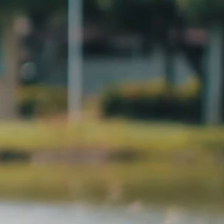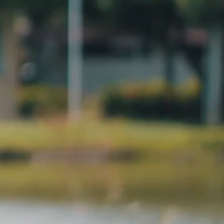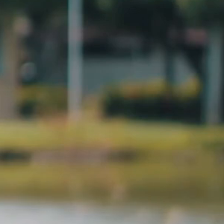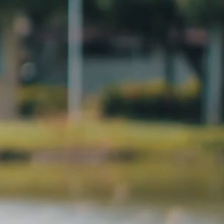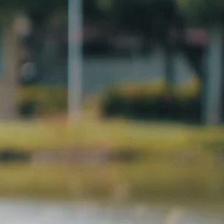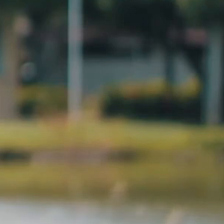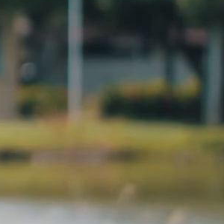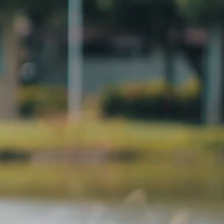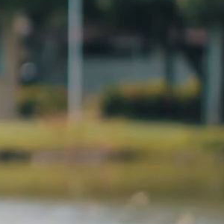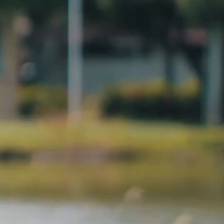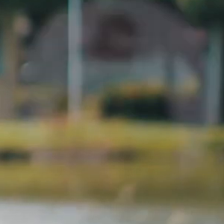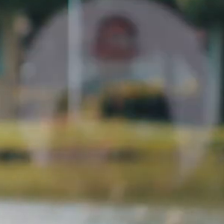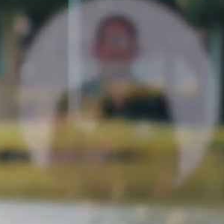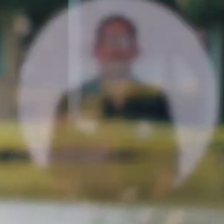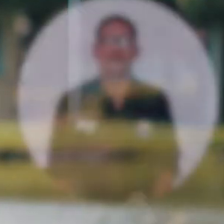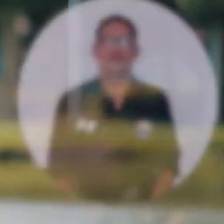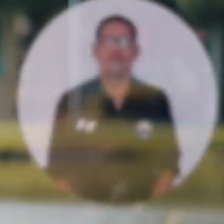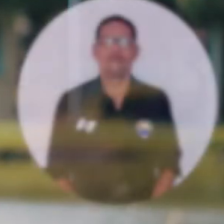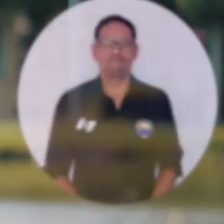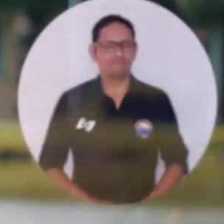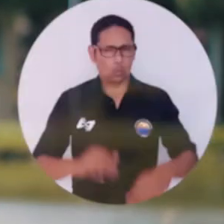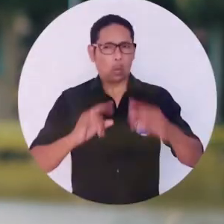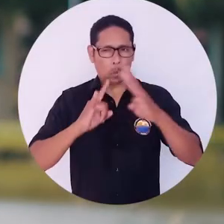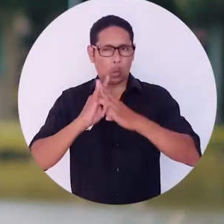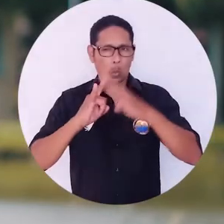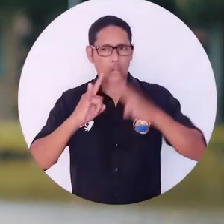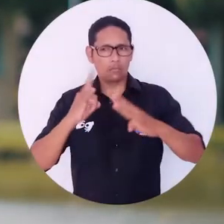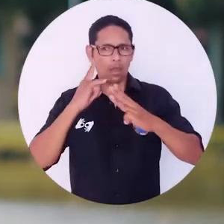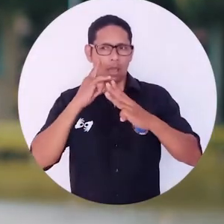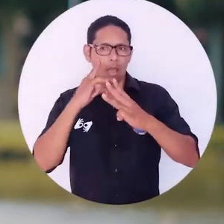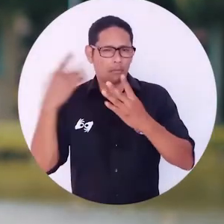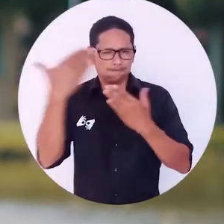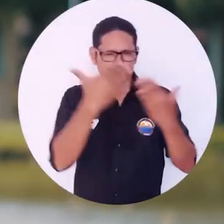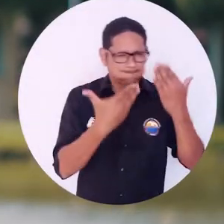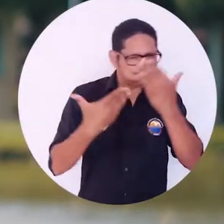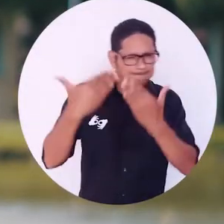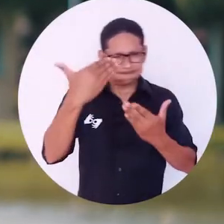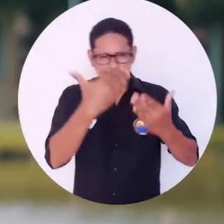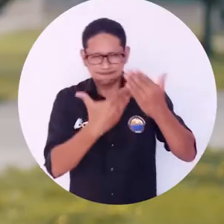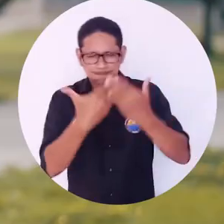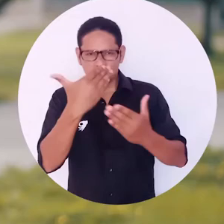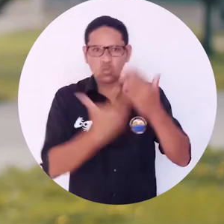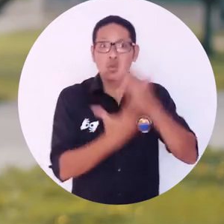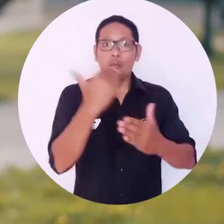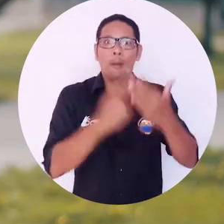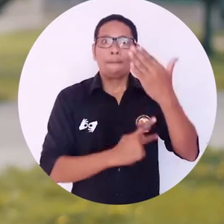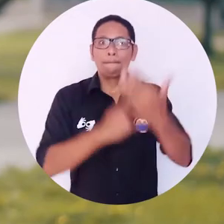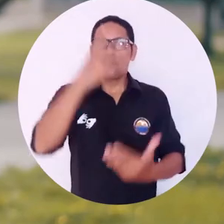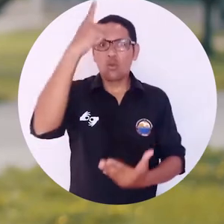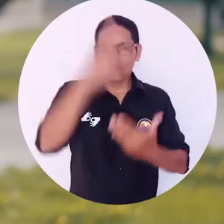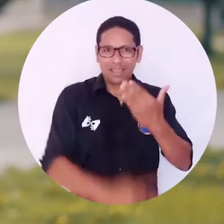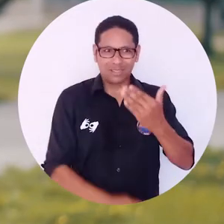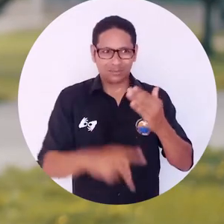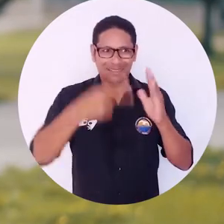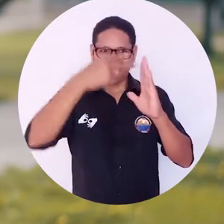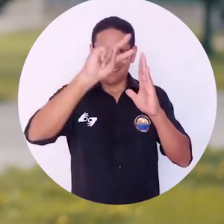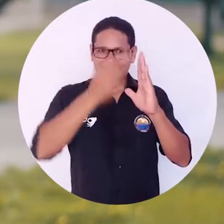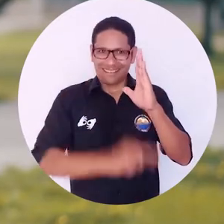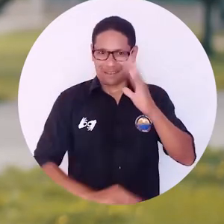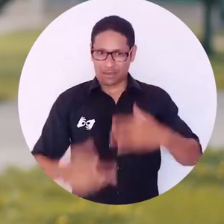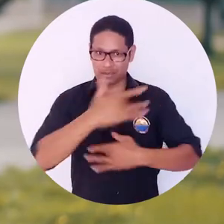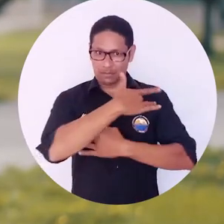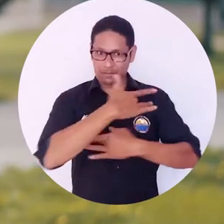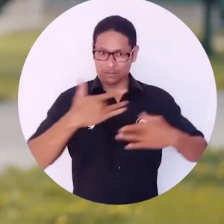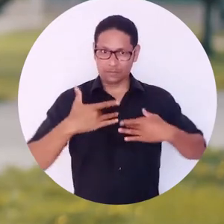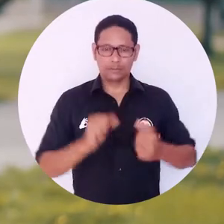En Unimagdalena se analizaron efectos y alcances del proyecto de reforma a la salud. La institución continúa